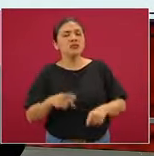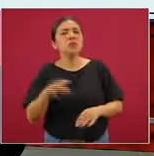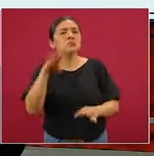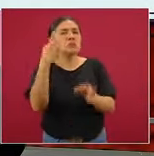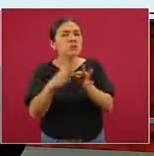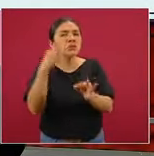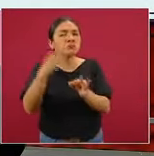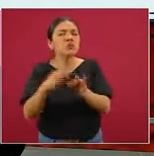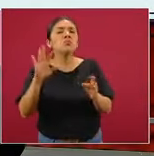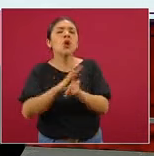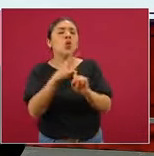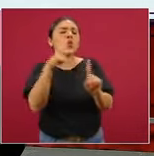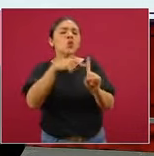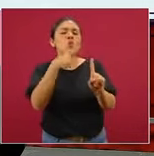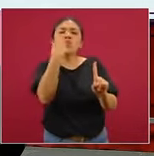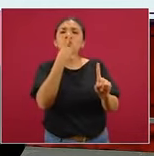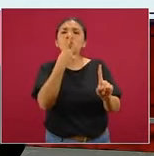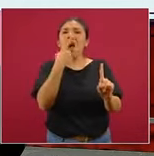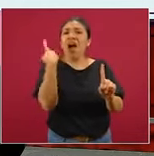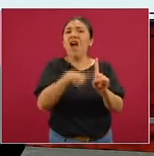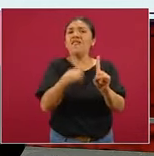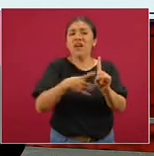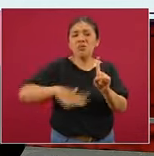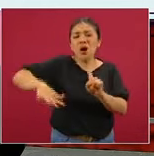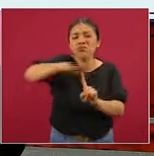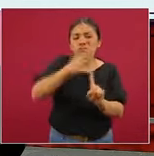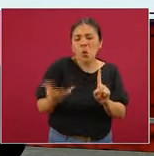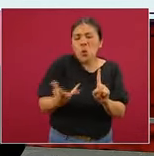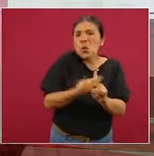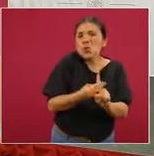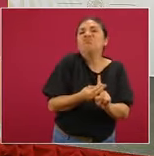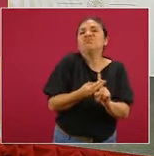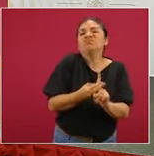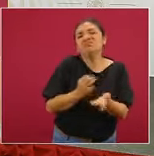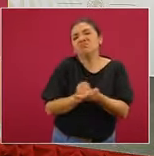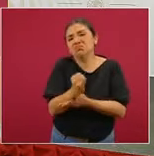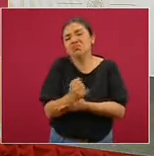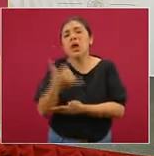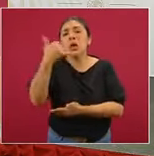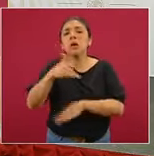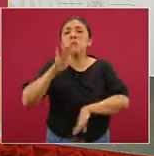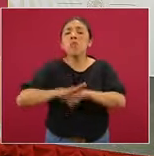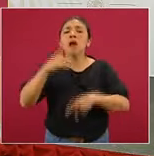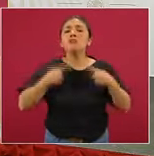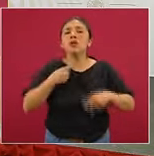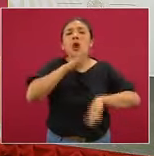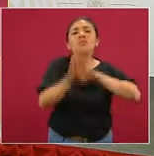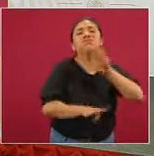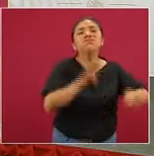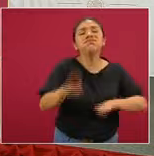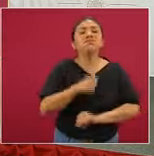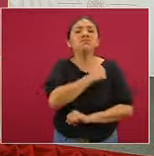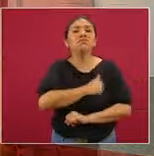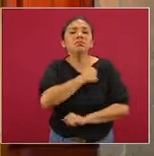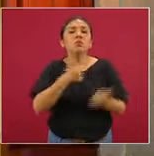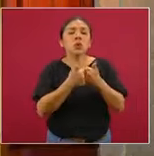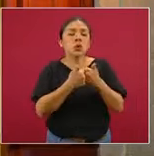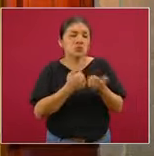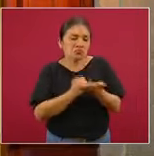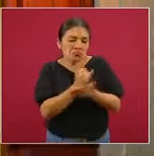confirmando por asociación epidemiológica y las lamentables defunciones que se están confirmando por una dictaminación